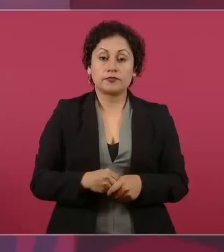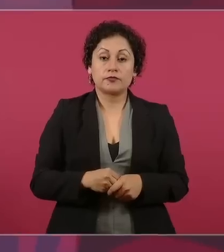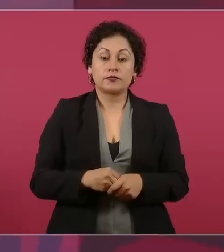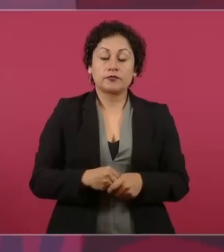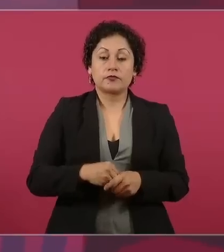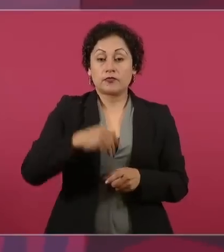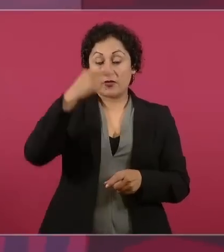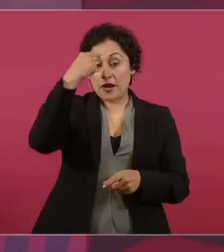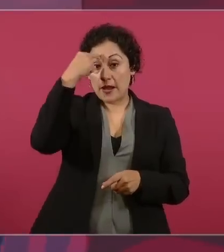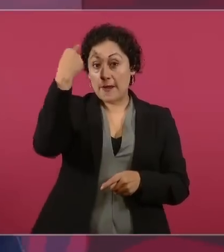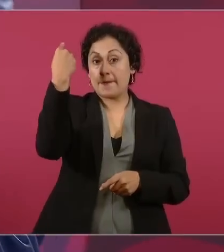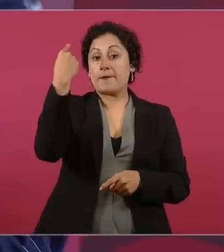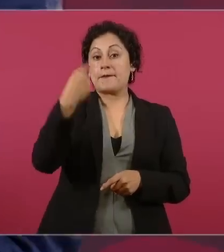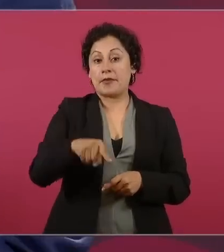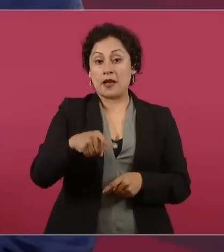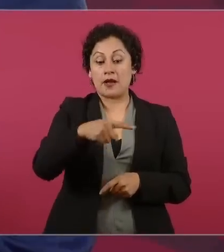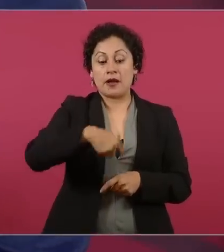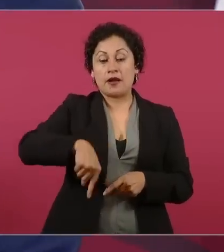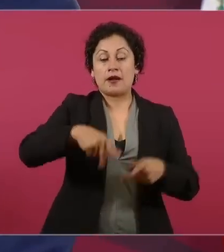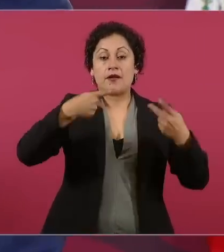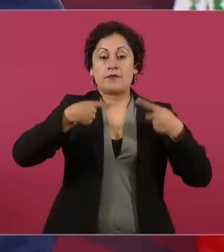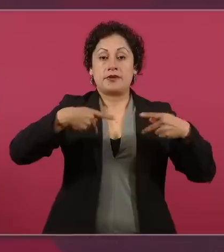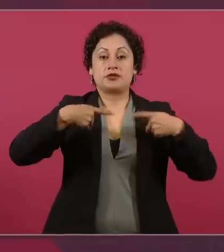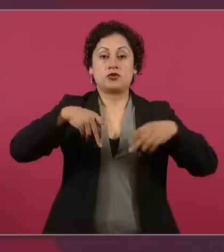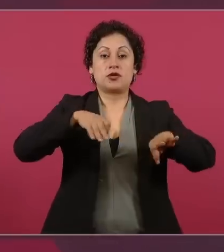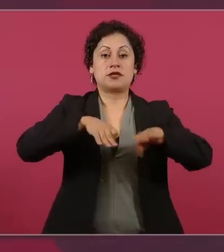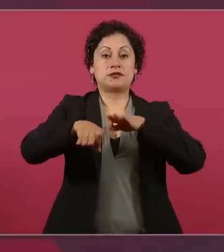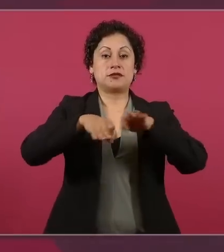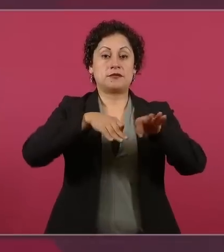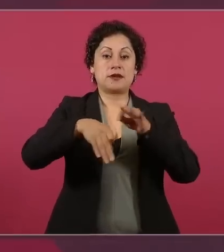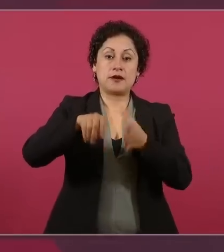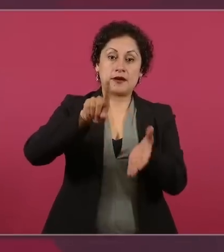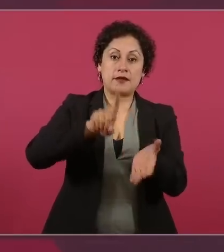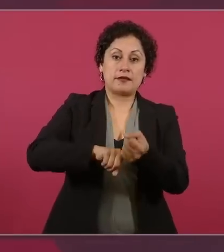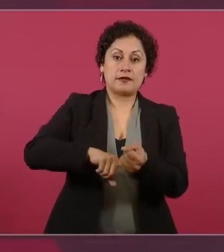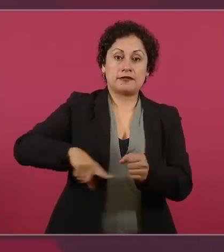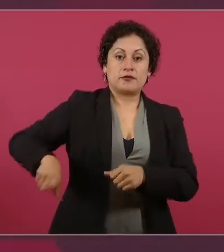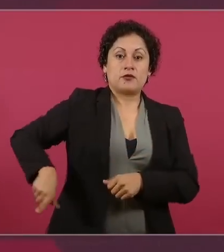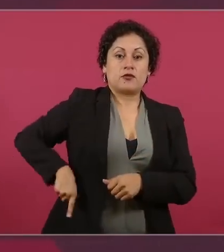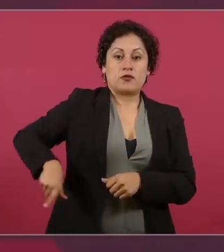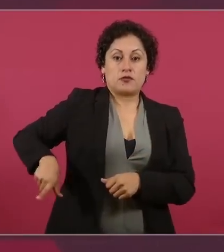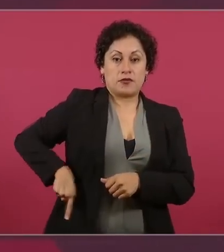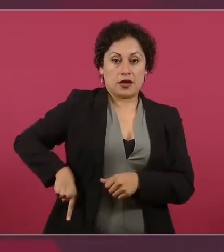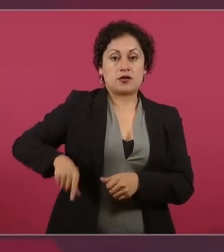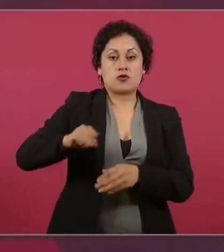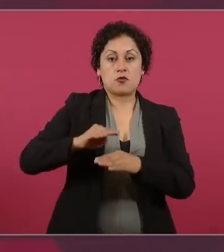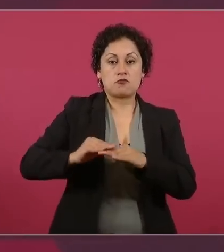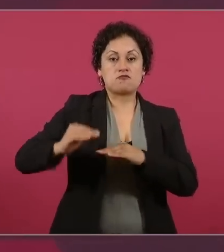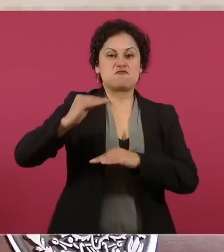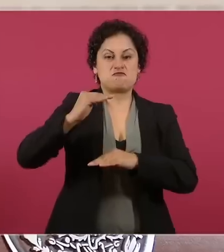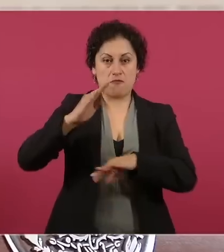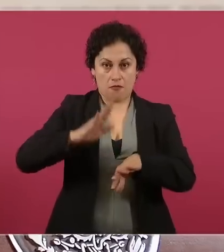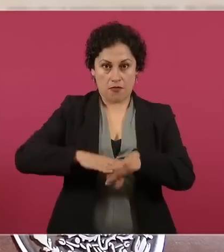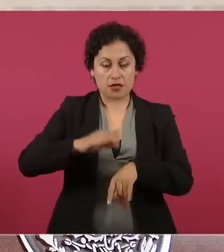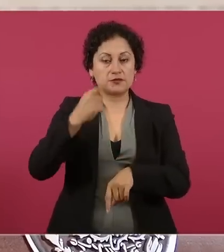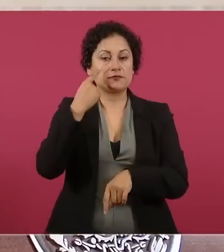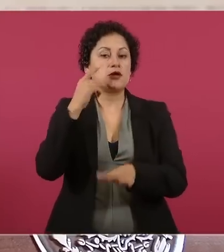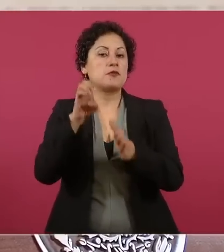los ingresos de los trabajadores al servicio del Estado. Por ejemplo, el caso de los maestros.